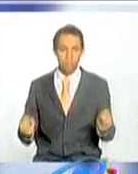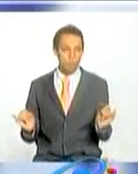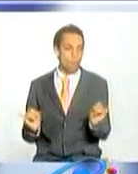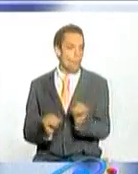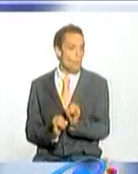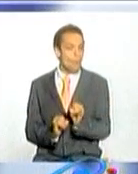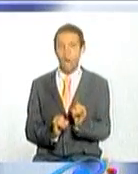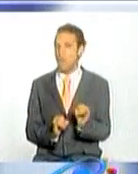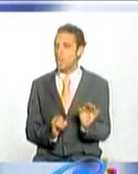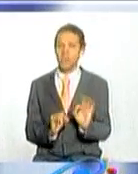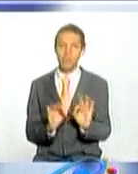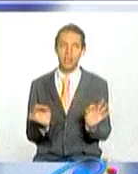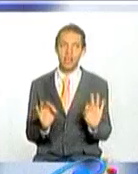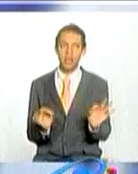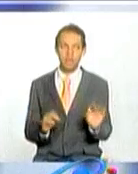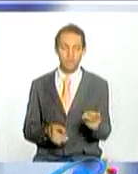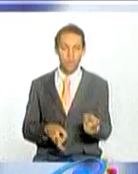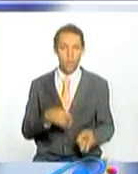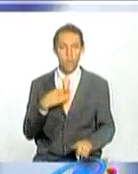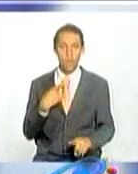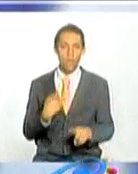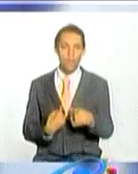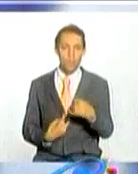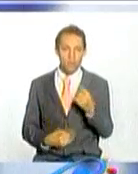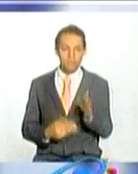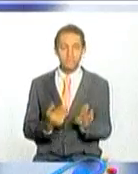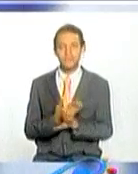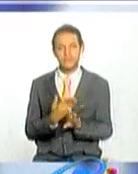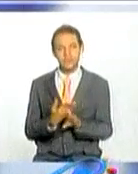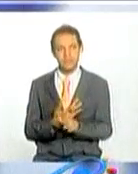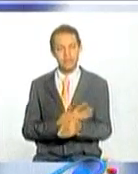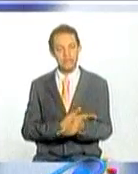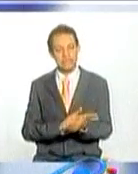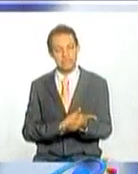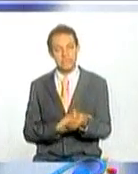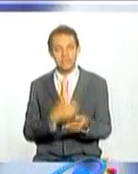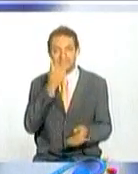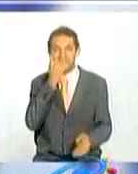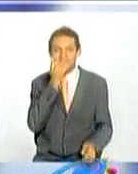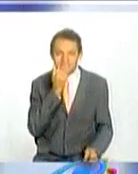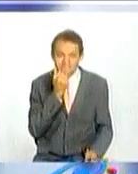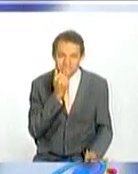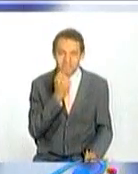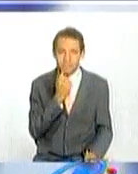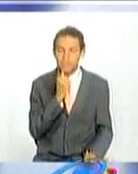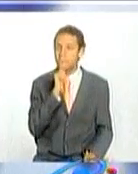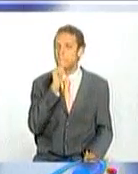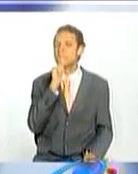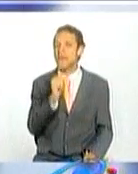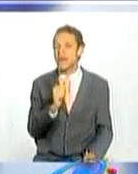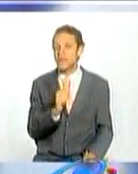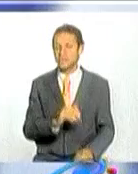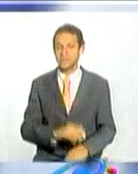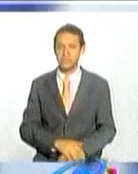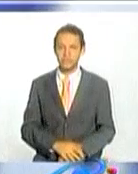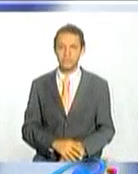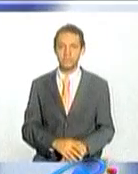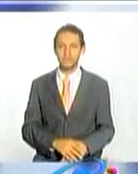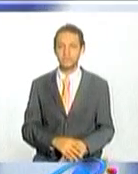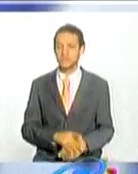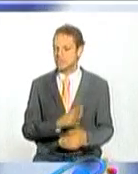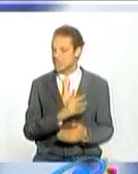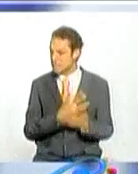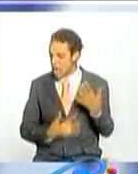problema hormonal, tienen sangrados muy, digamos, los periodos no son regulares. Vellosidades en